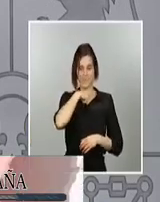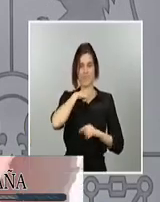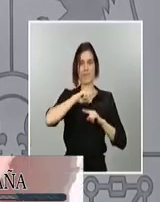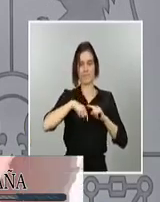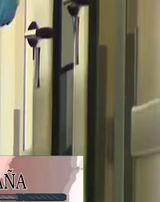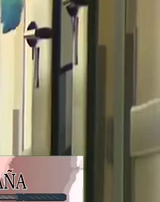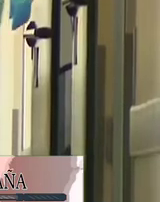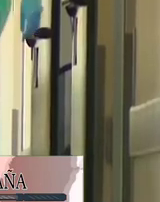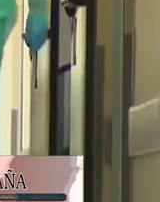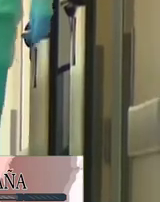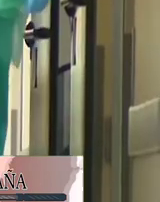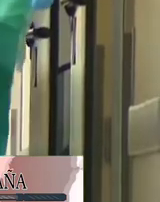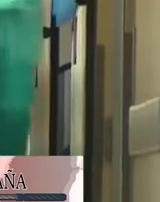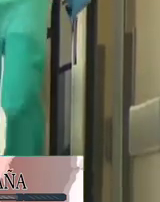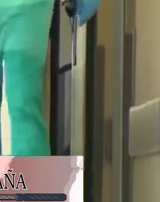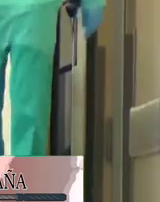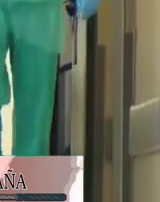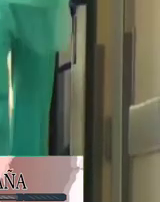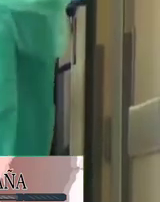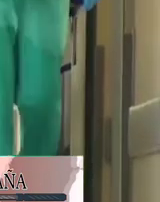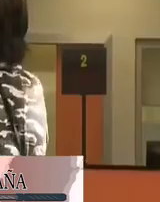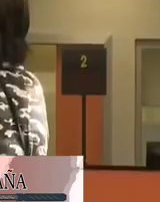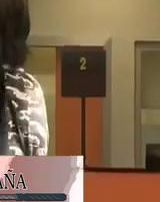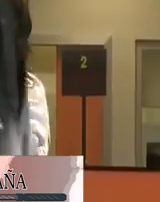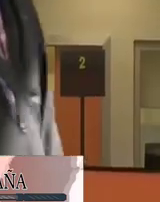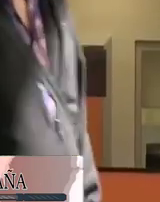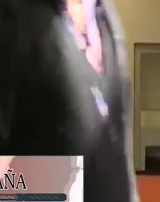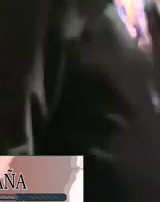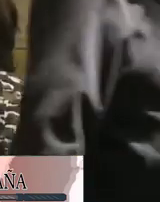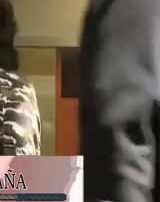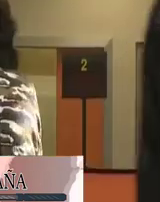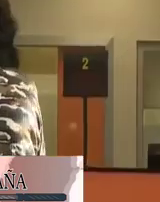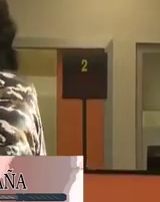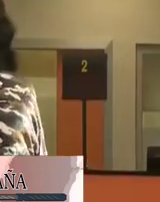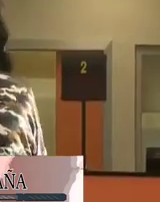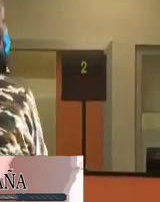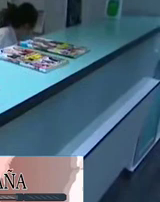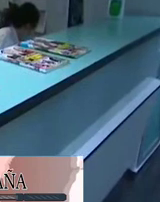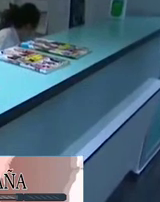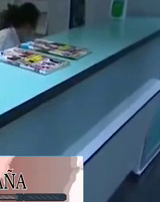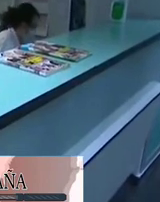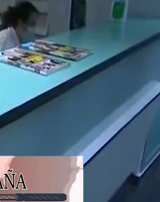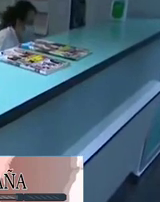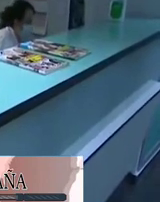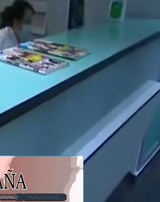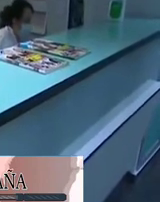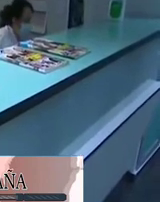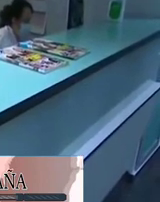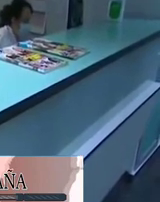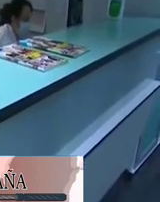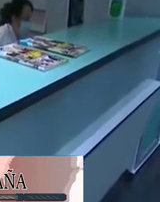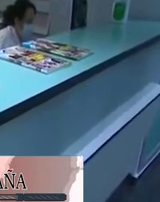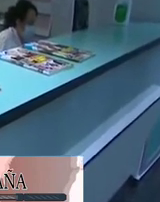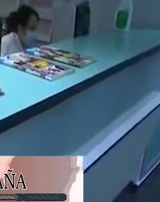que han ido empeorando. Desde hace 10 días las altas superan al número de nuevos enfermos. Hoy hay 1.654 curados más, pero